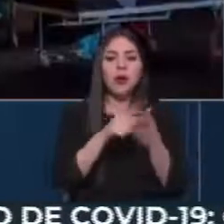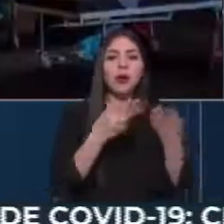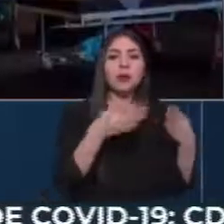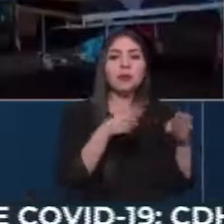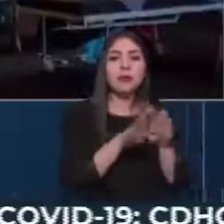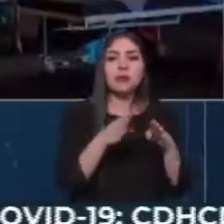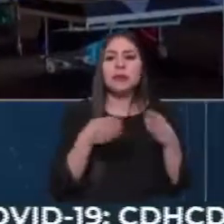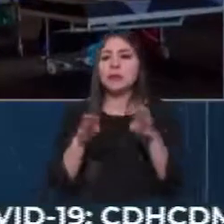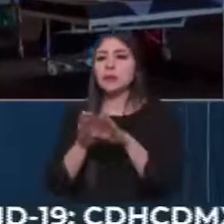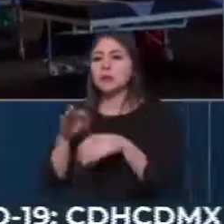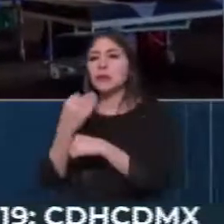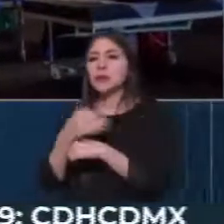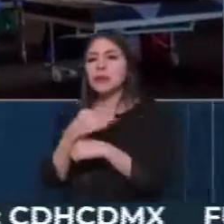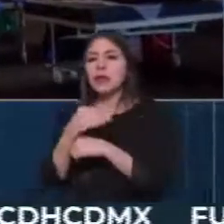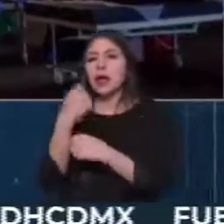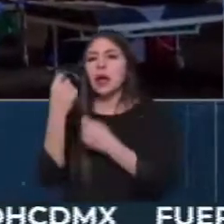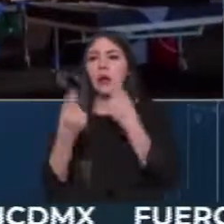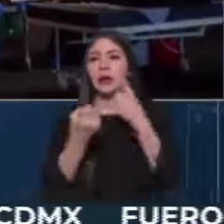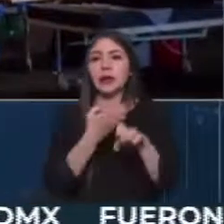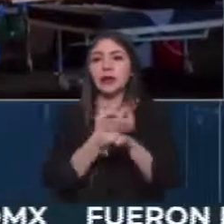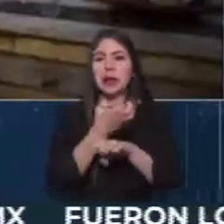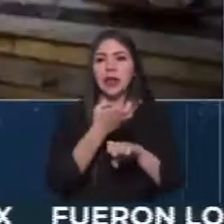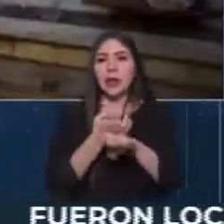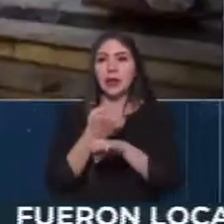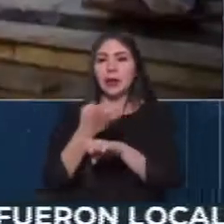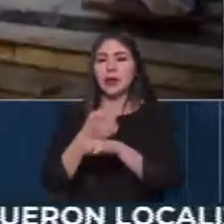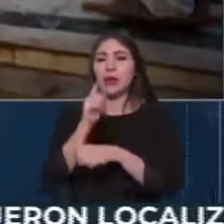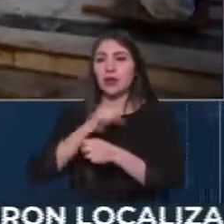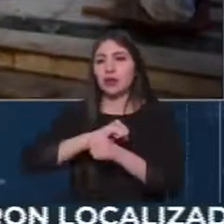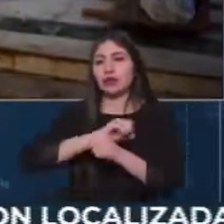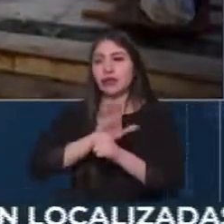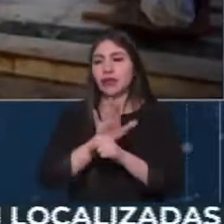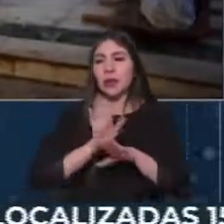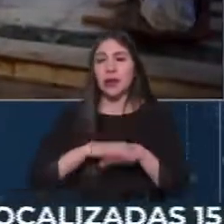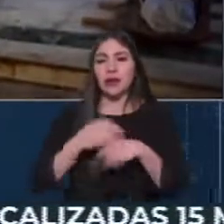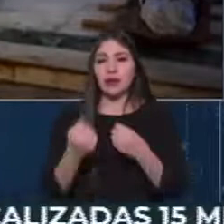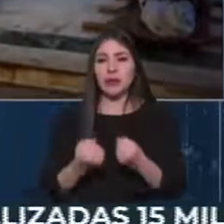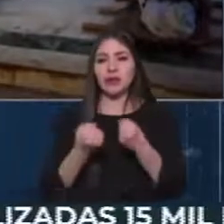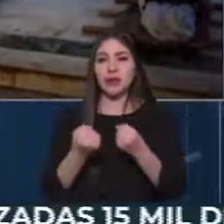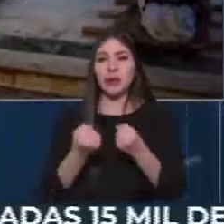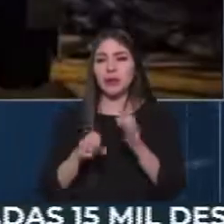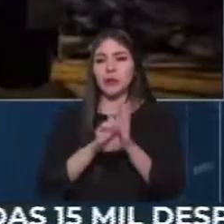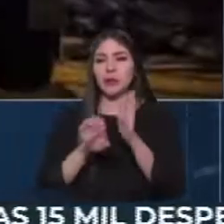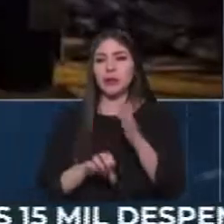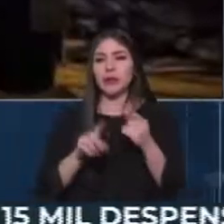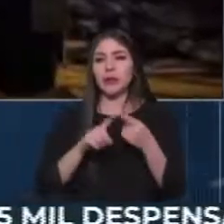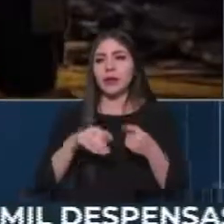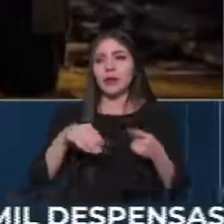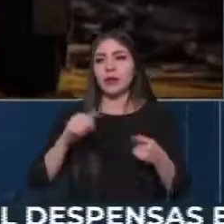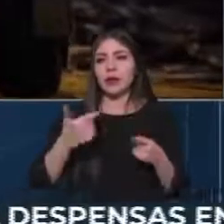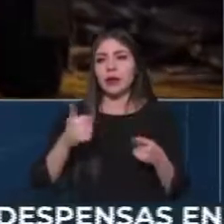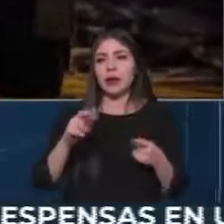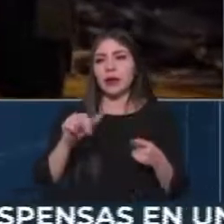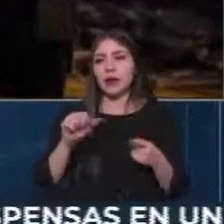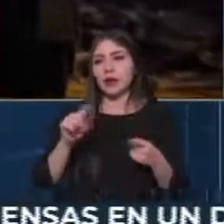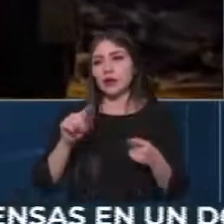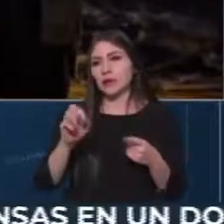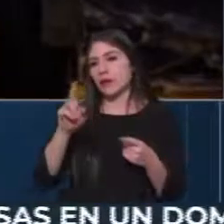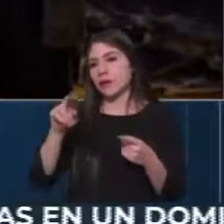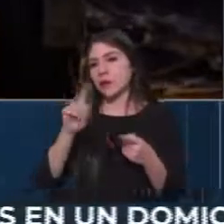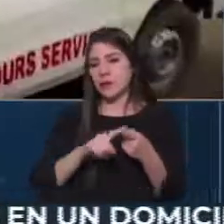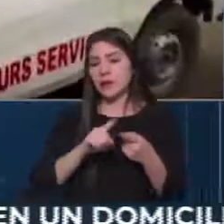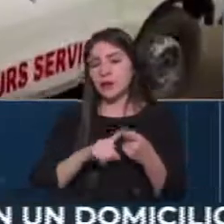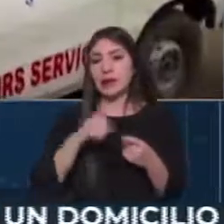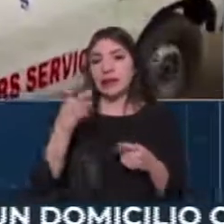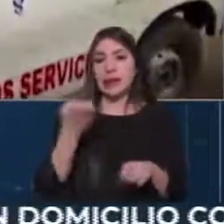estados donde la pandemia ha estado más fuerte, ¿no? Es el caso de Maharashtra, que además paradójicamente es de